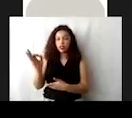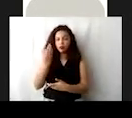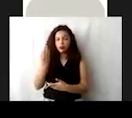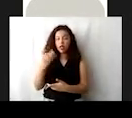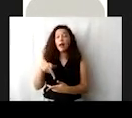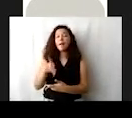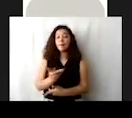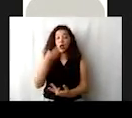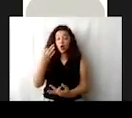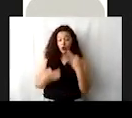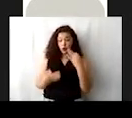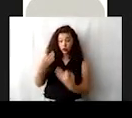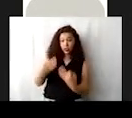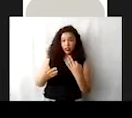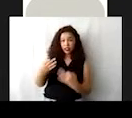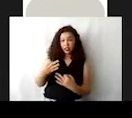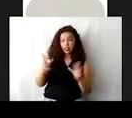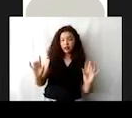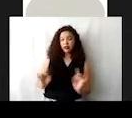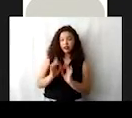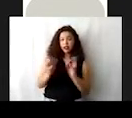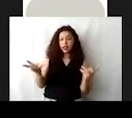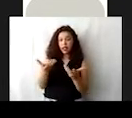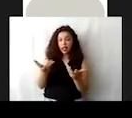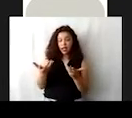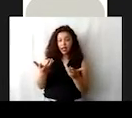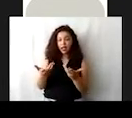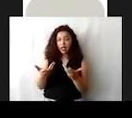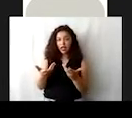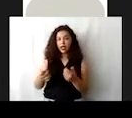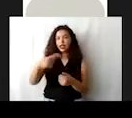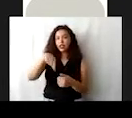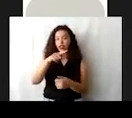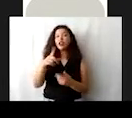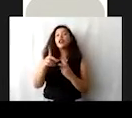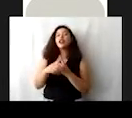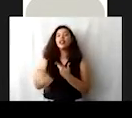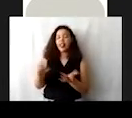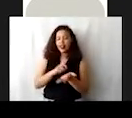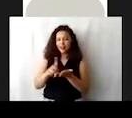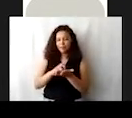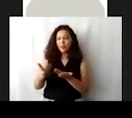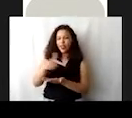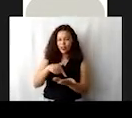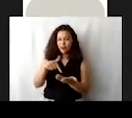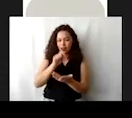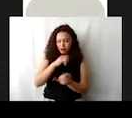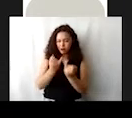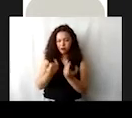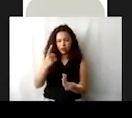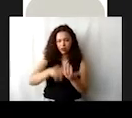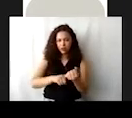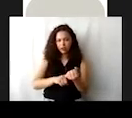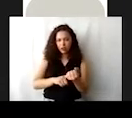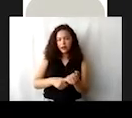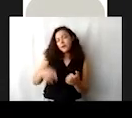actos jurídicos dentro de esta circunscripción, se consideran domiciliadas en este lugar, ¿no? O sea, vamos a pensar que yo tengo